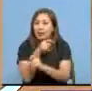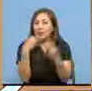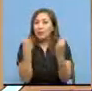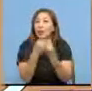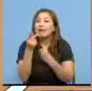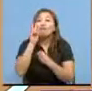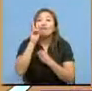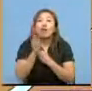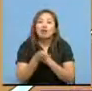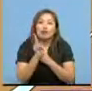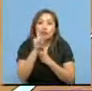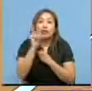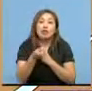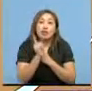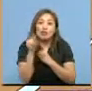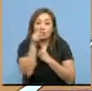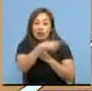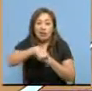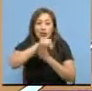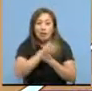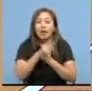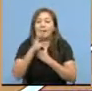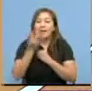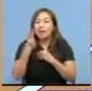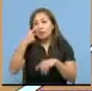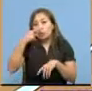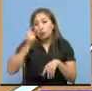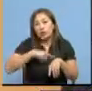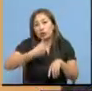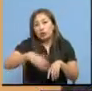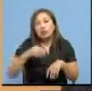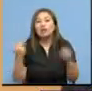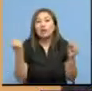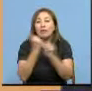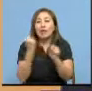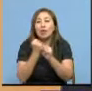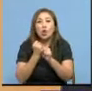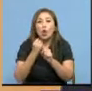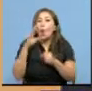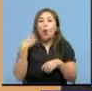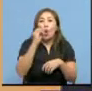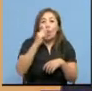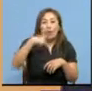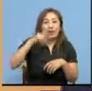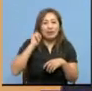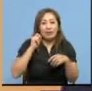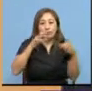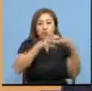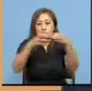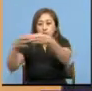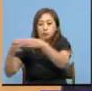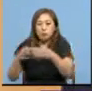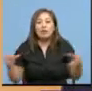peligro así que bueno la verdad que este último tiempo estamos trabajando articuladamente con muchas ongs nosotros particularmente